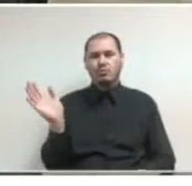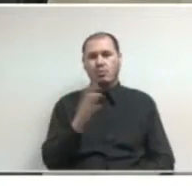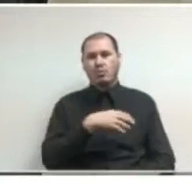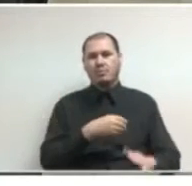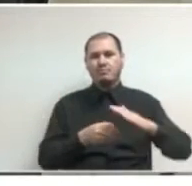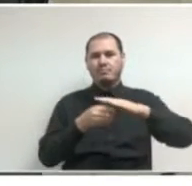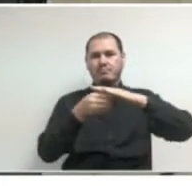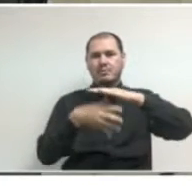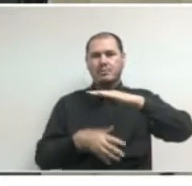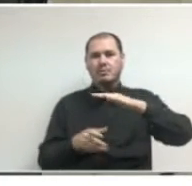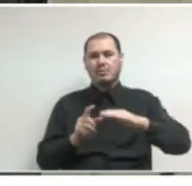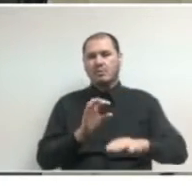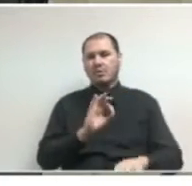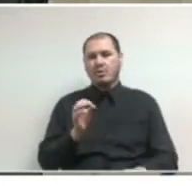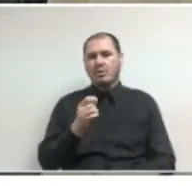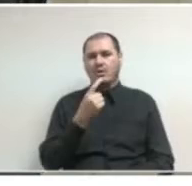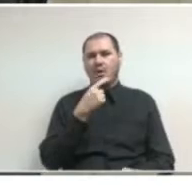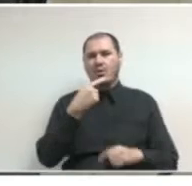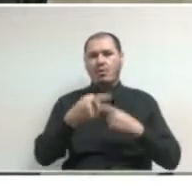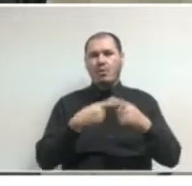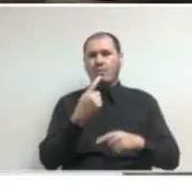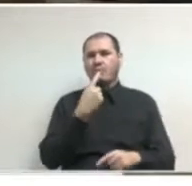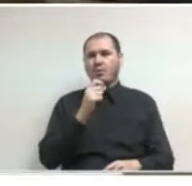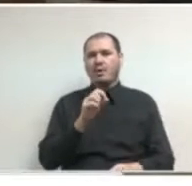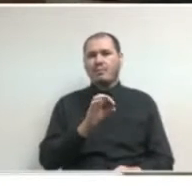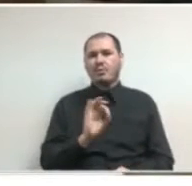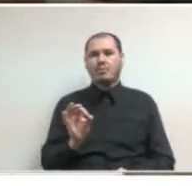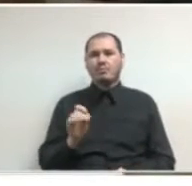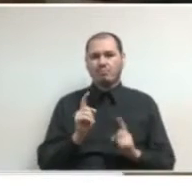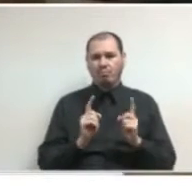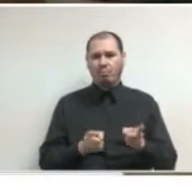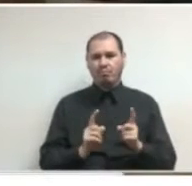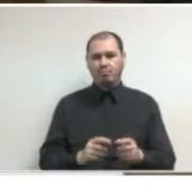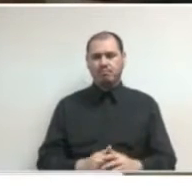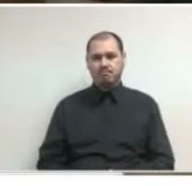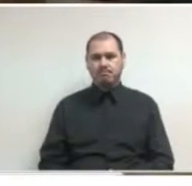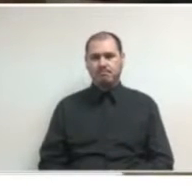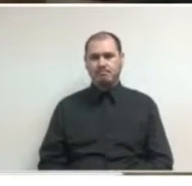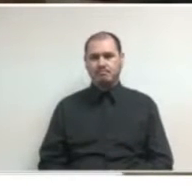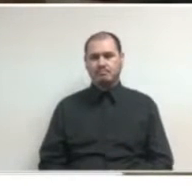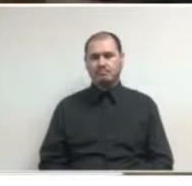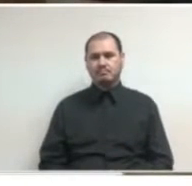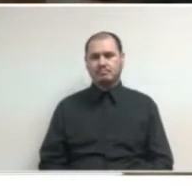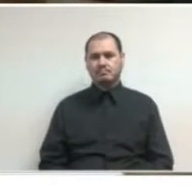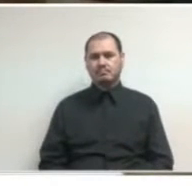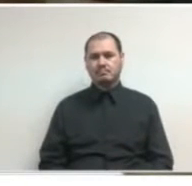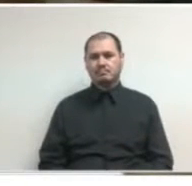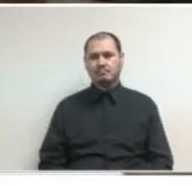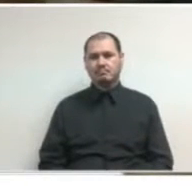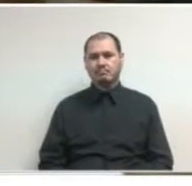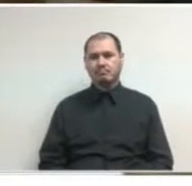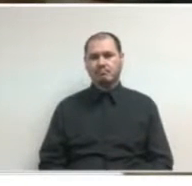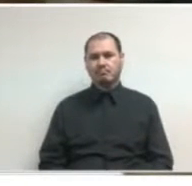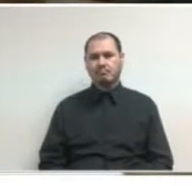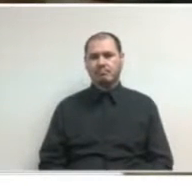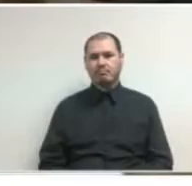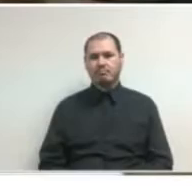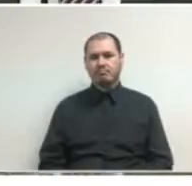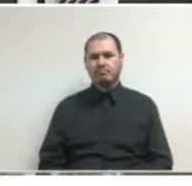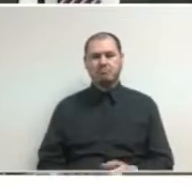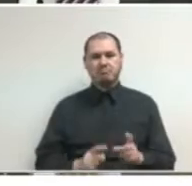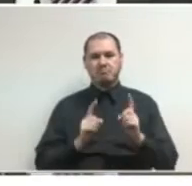ya vimos hoy ya ina me pa pe moambue pe pene manandú te la pa ya seguita antes de Guareche. Ahí